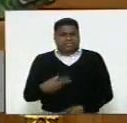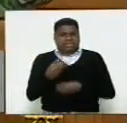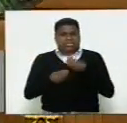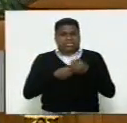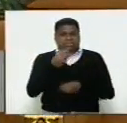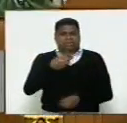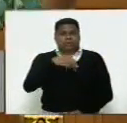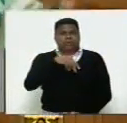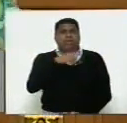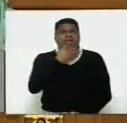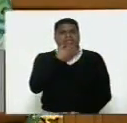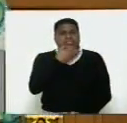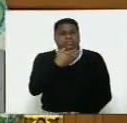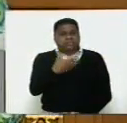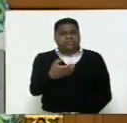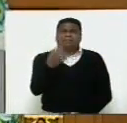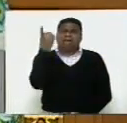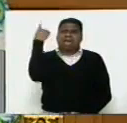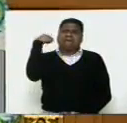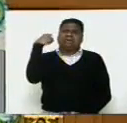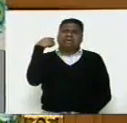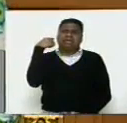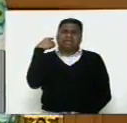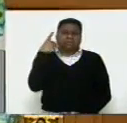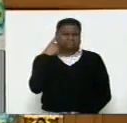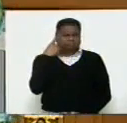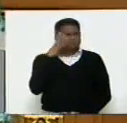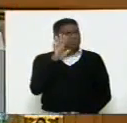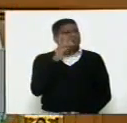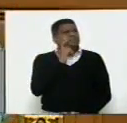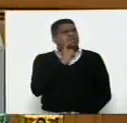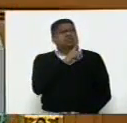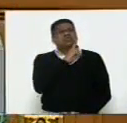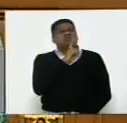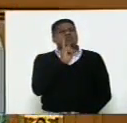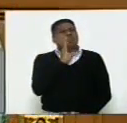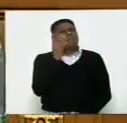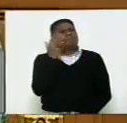diciembre aquel programa, ¿cómo se llama?